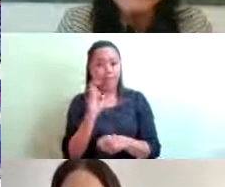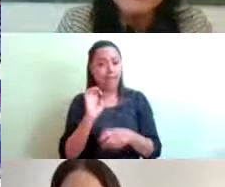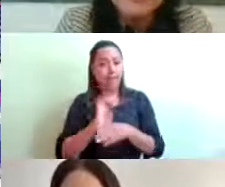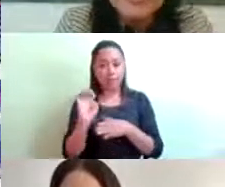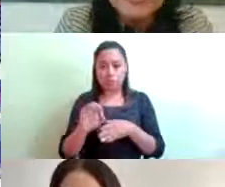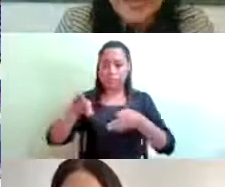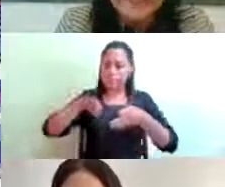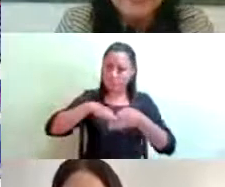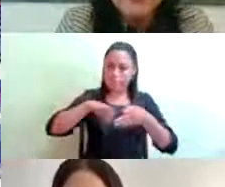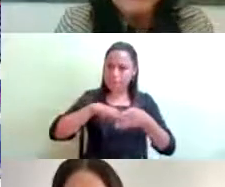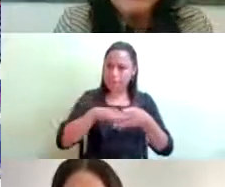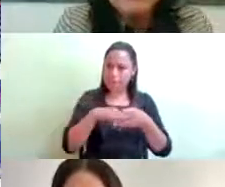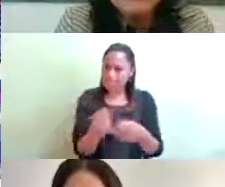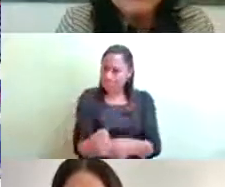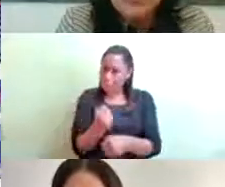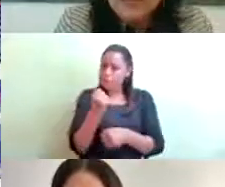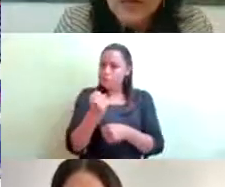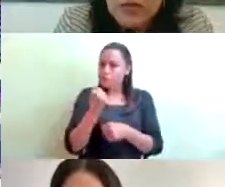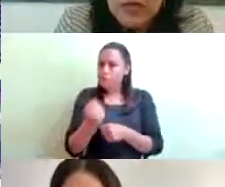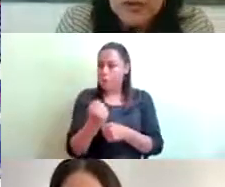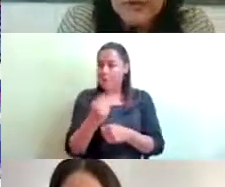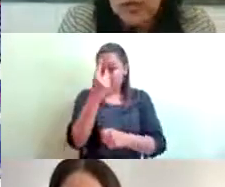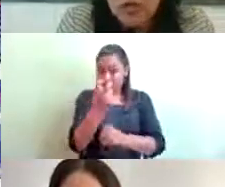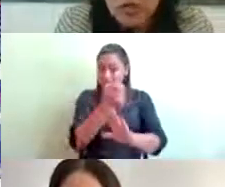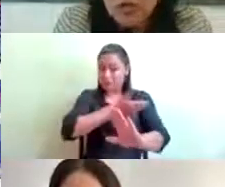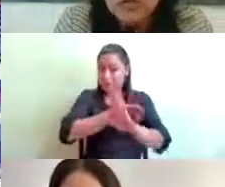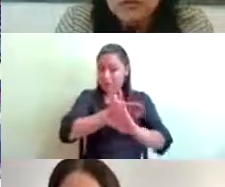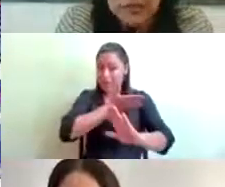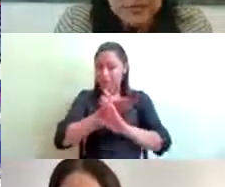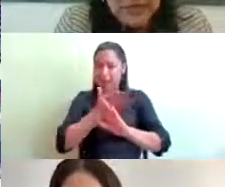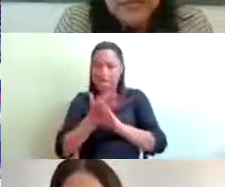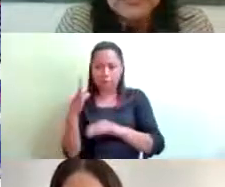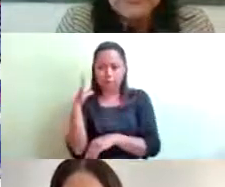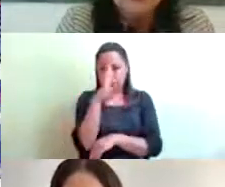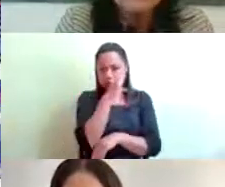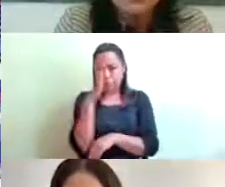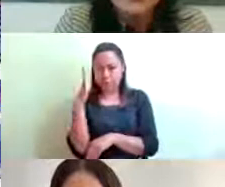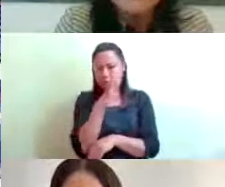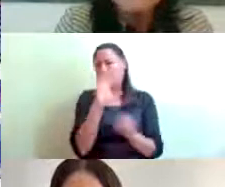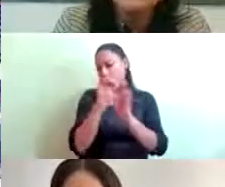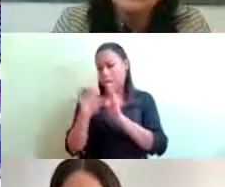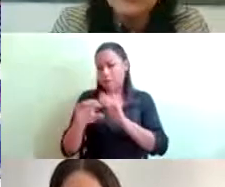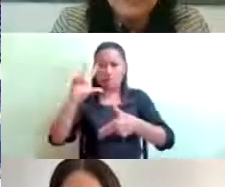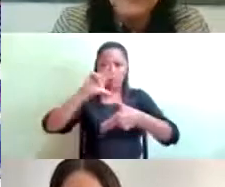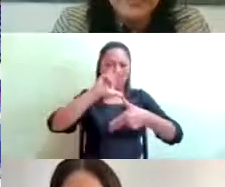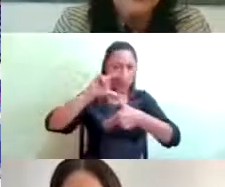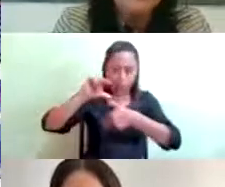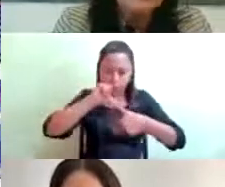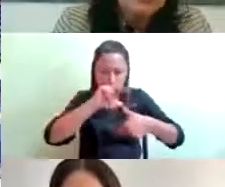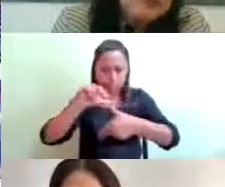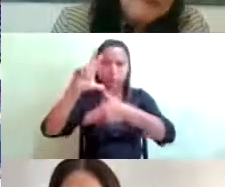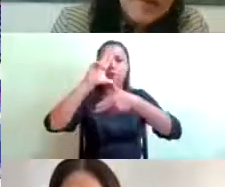frecuencia y la intensidad de estos efectos climatológicos, llámese ciclones y huracanes, se